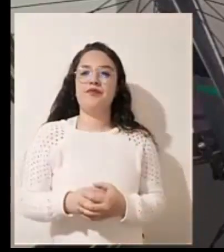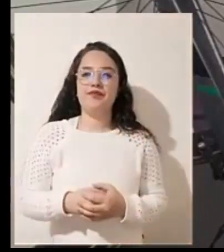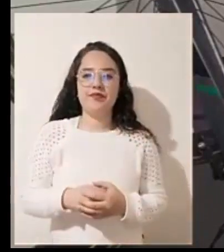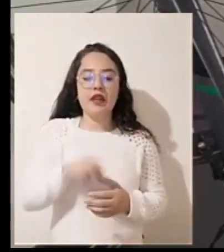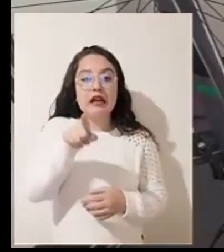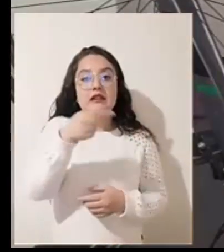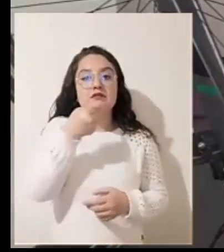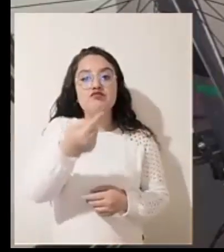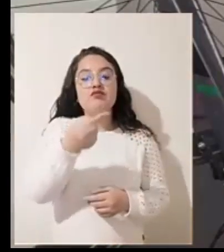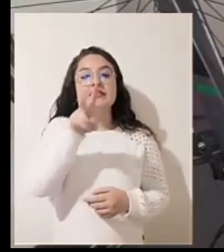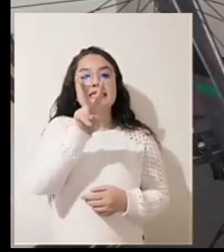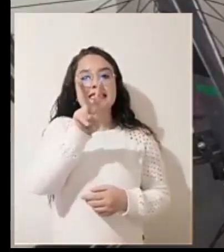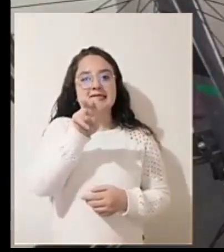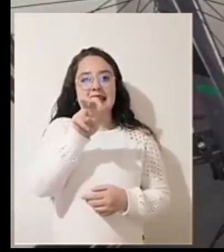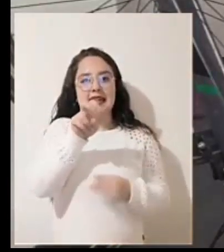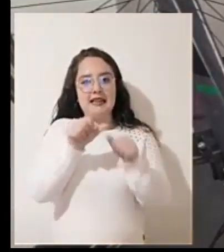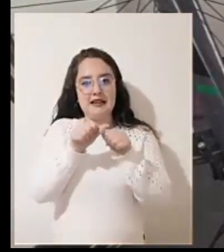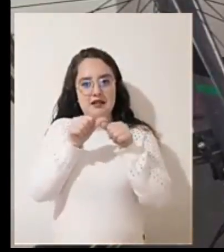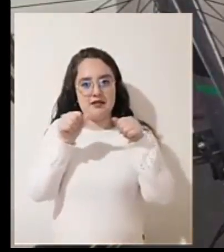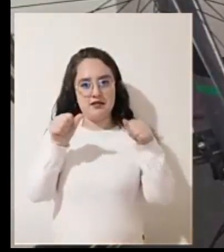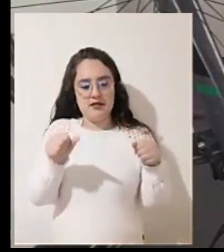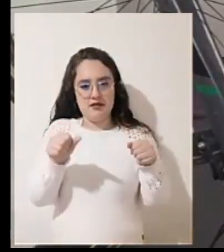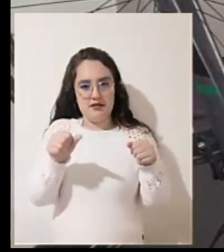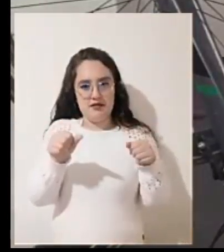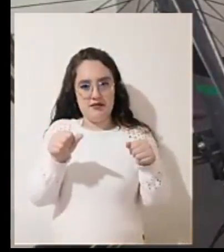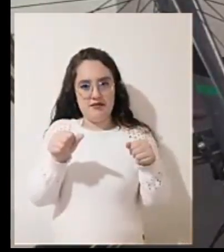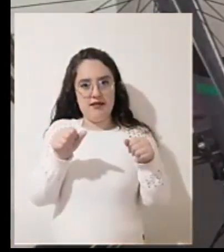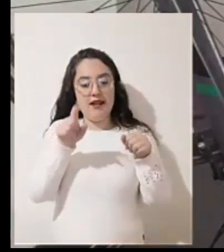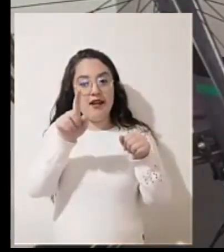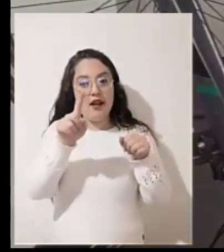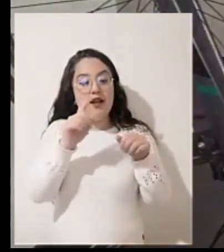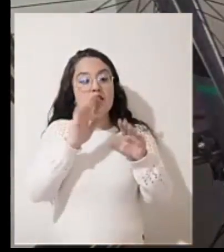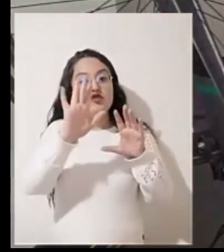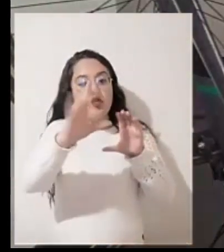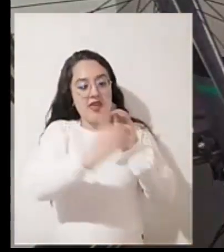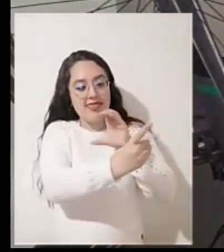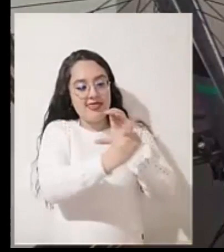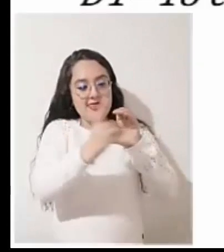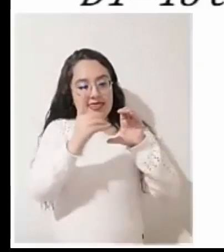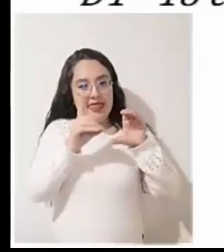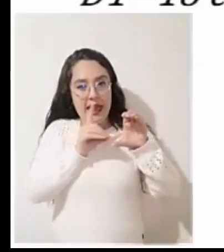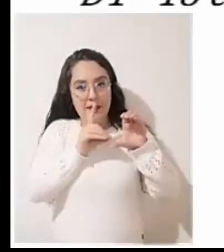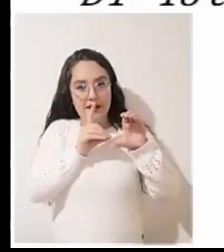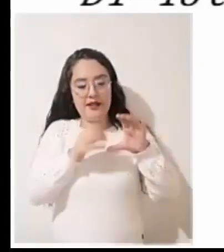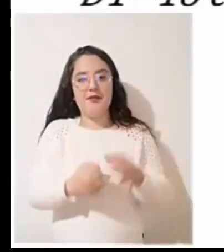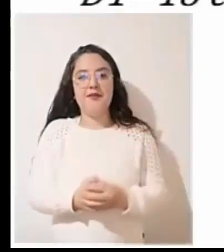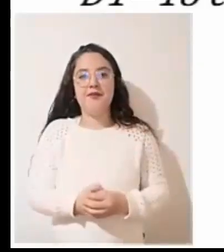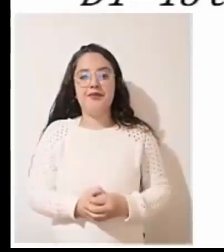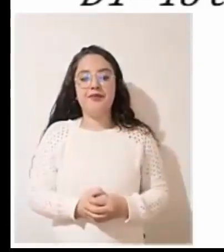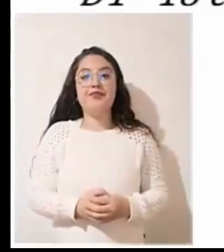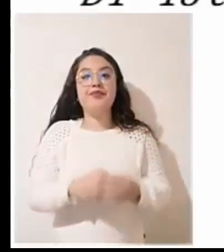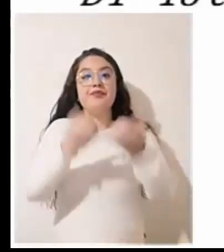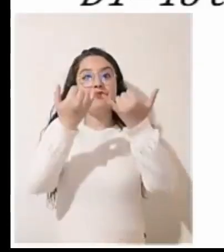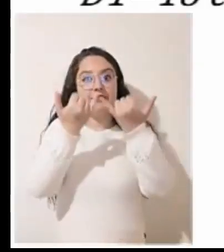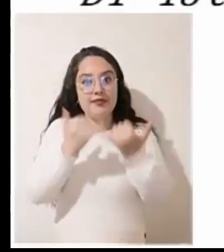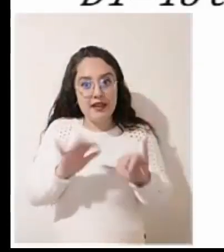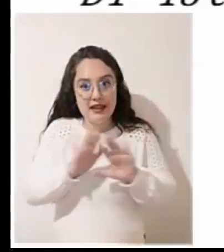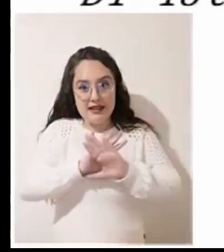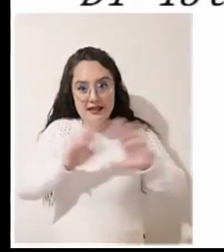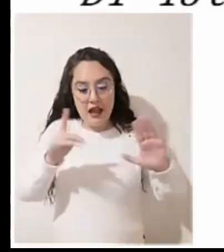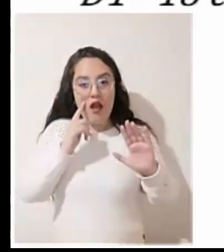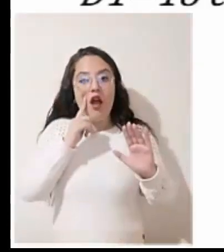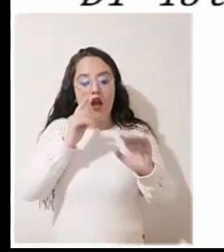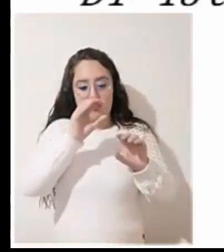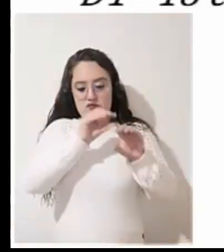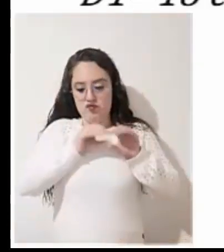Y es 7 centímetros el valor del diámetro del piñón. Entonces, retomando todos